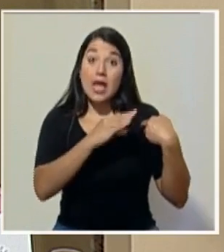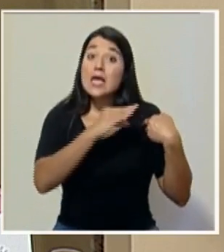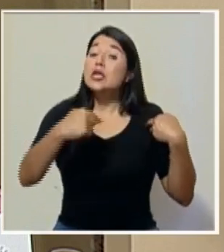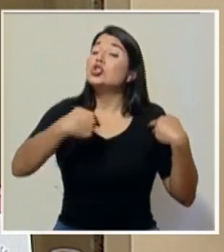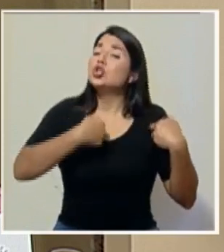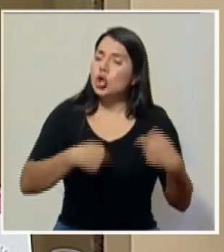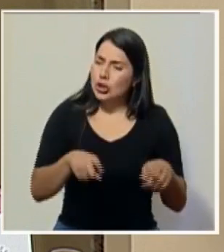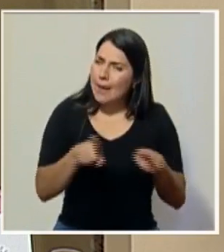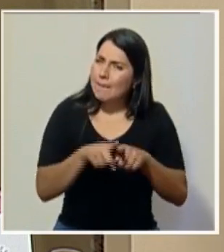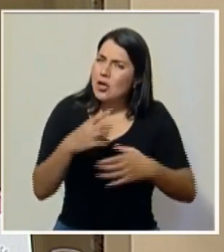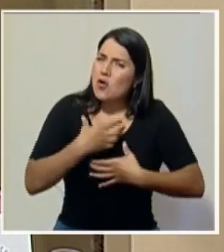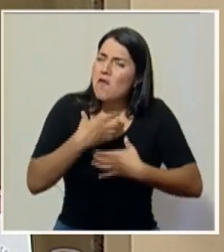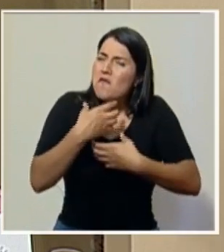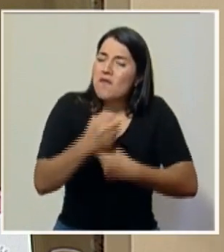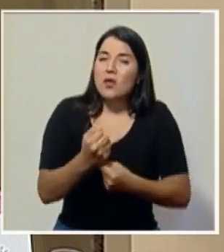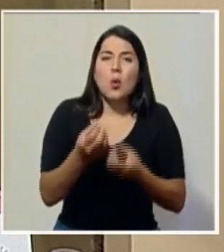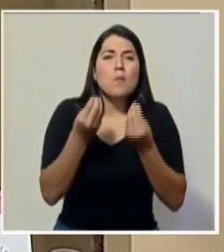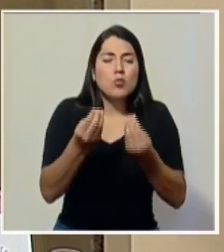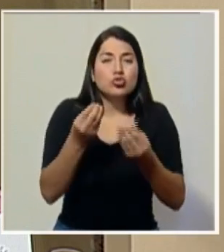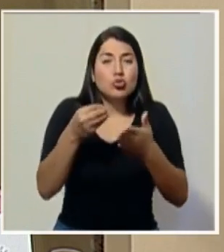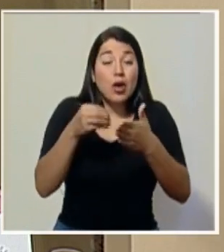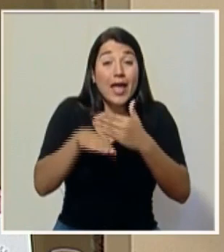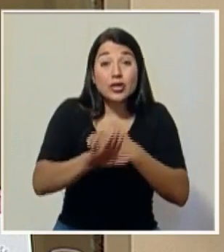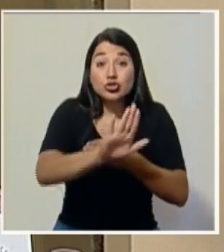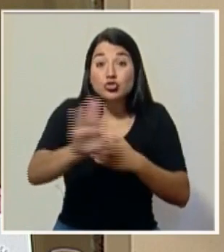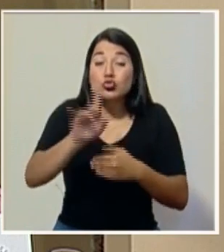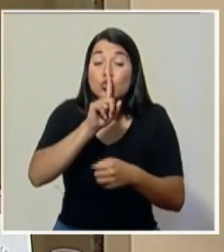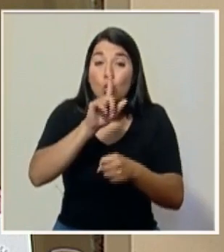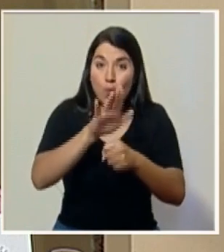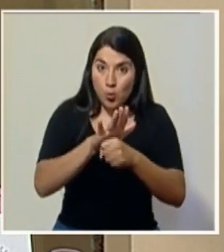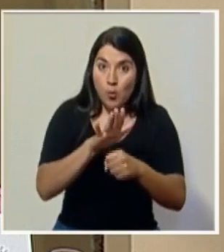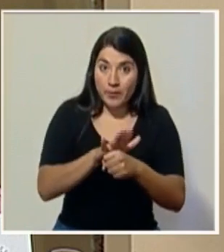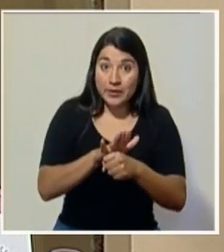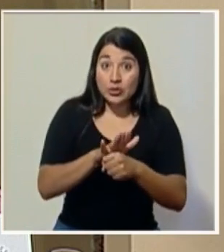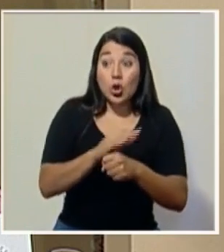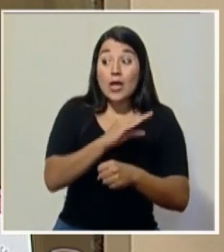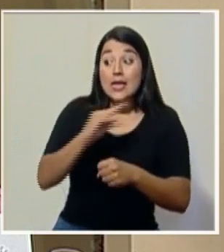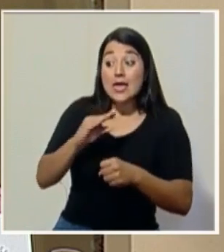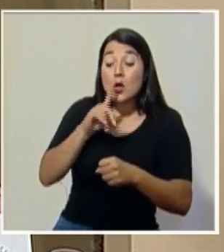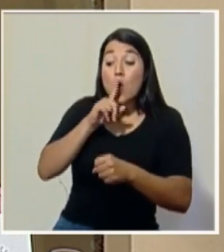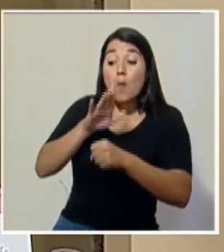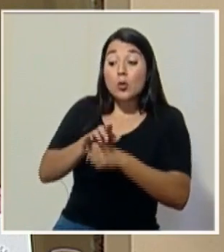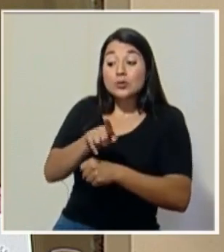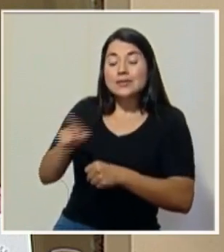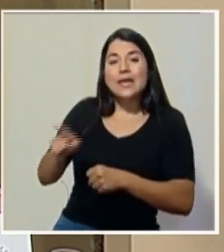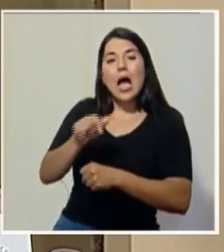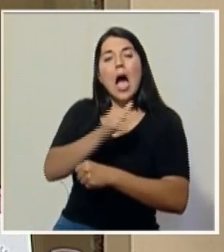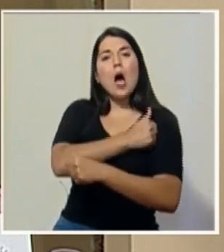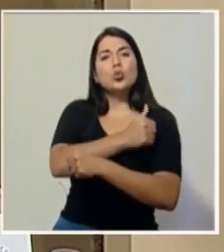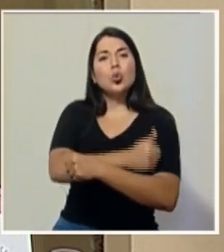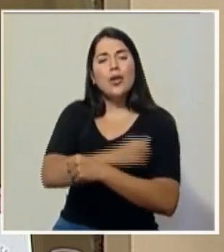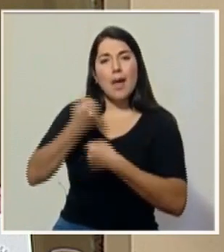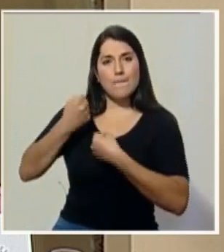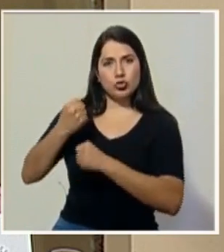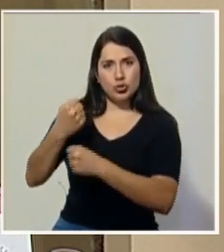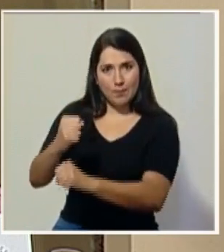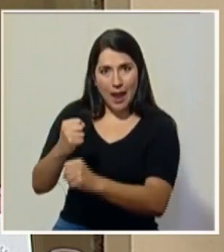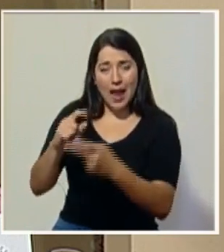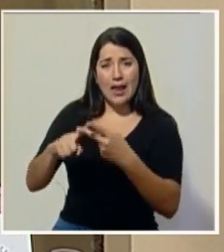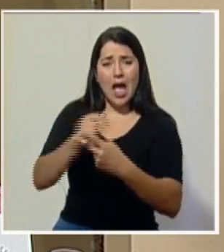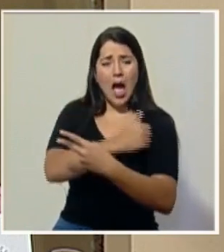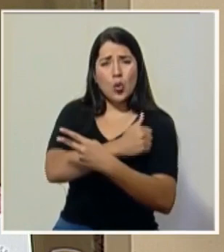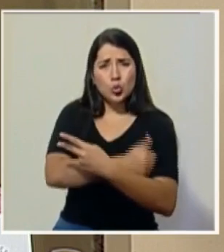también confío muchísimo en el compromiso que las autoridades municipales, las autoridades comunales